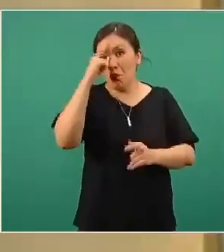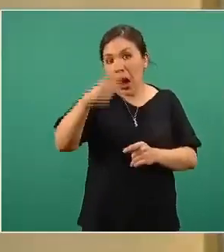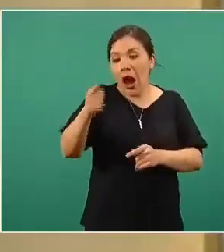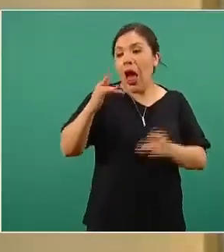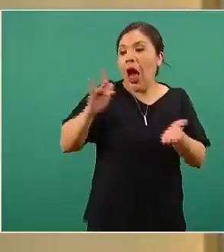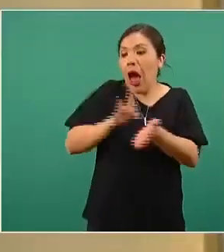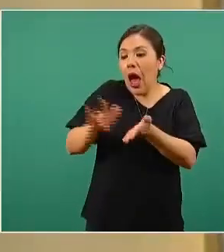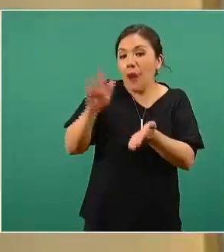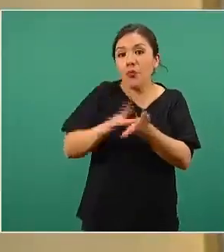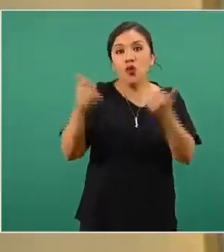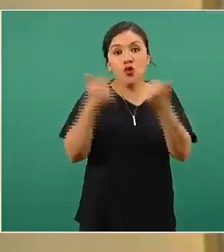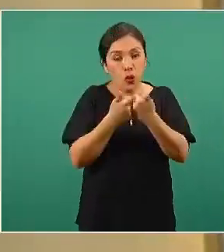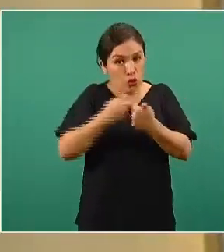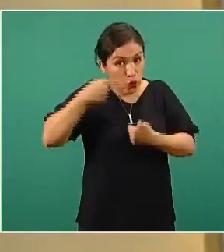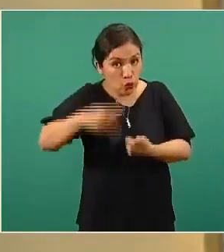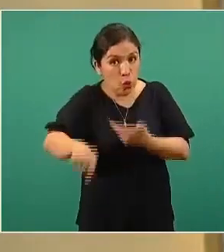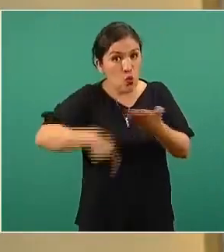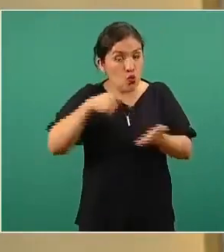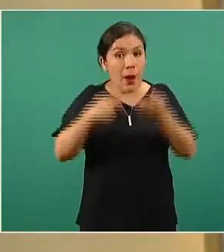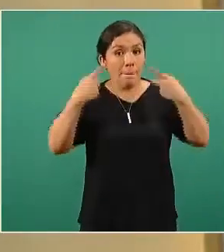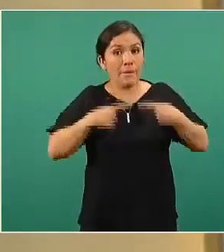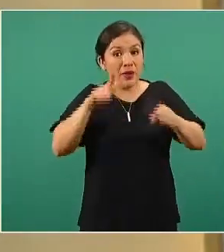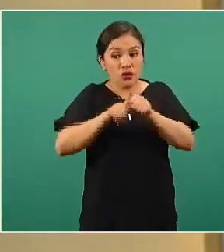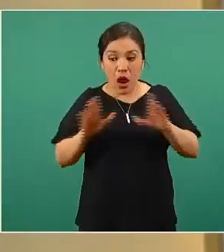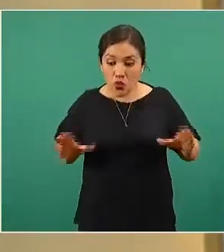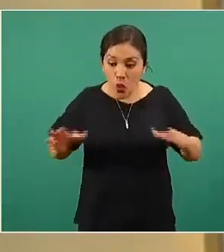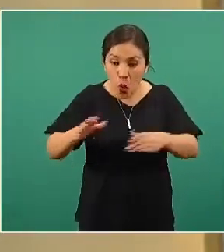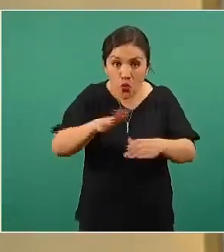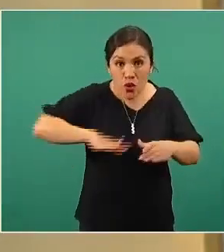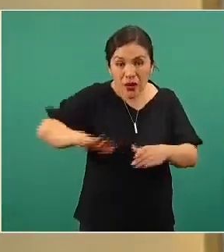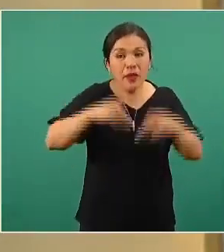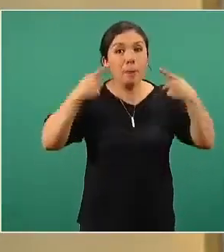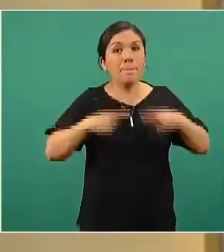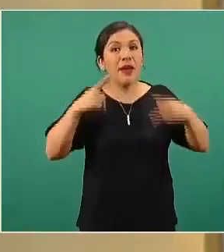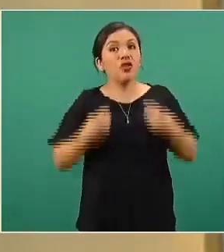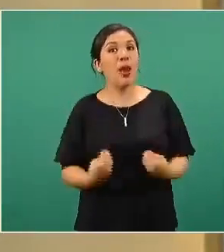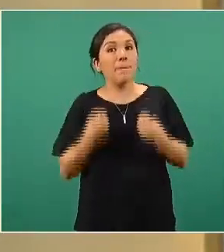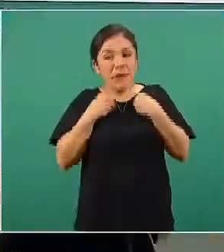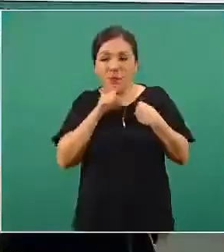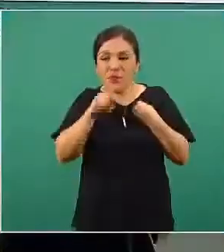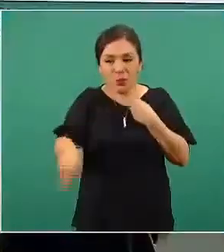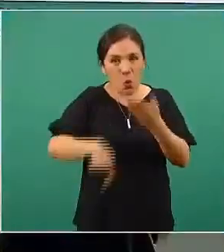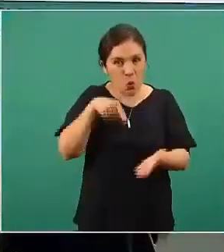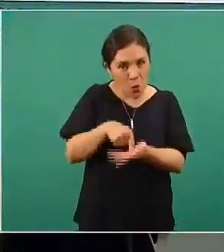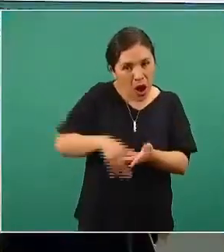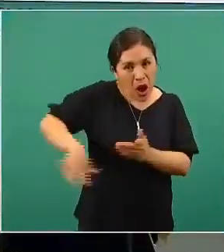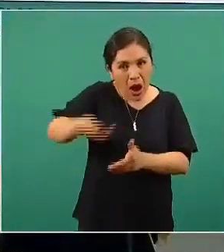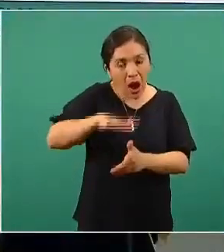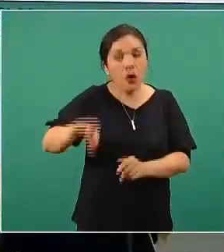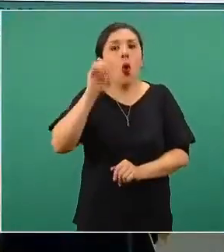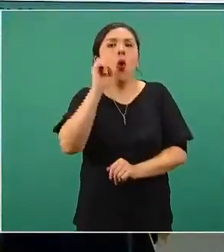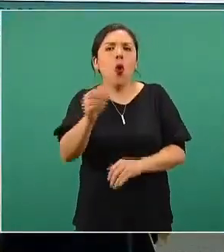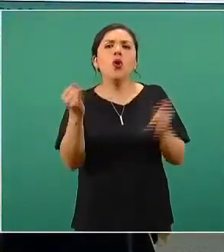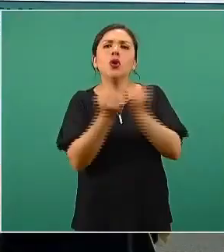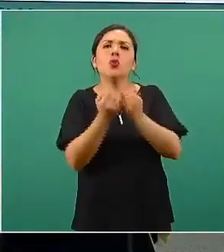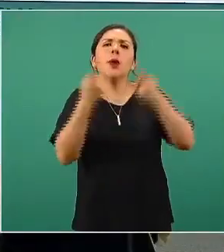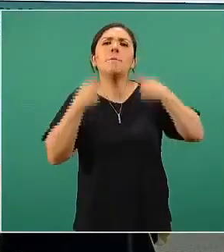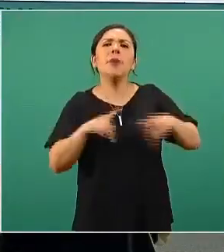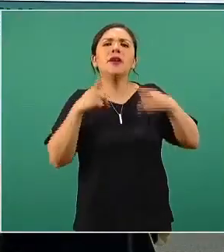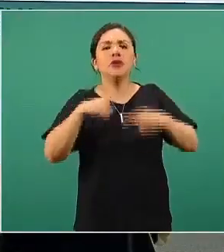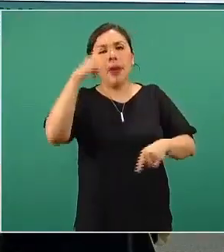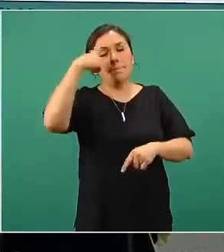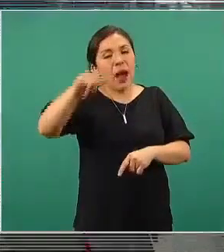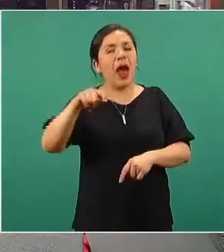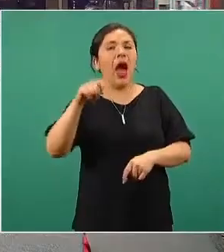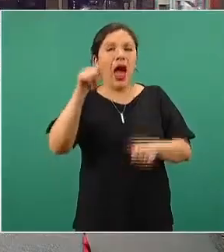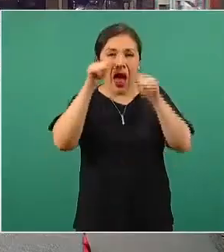apoyo, tanto las que son propias de la comunidad, de las personas que habitan la comunidad, como las personas de los